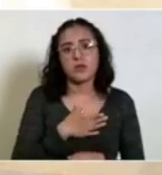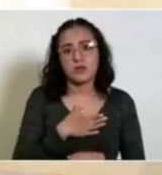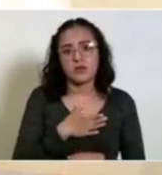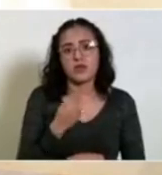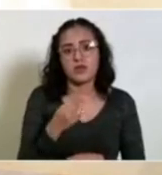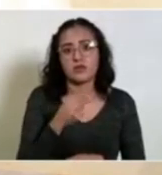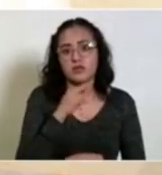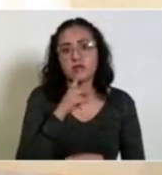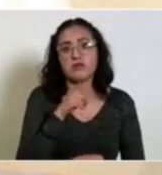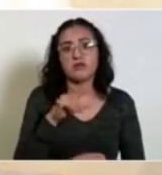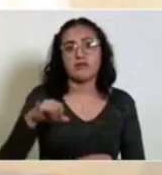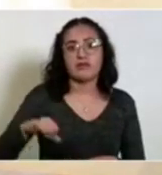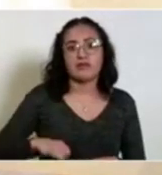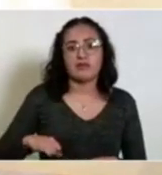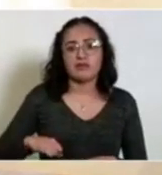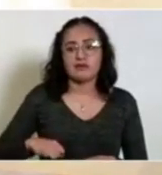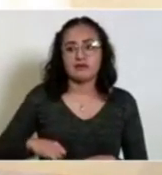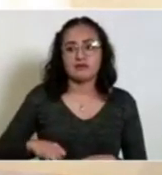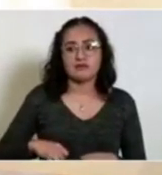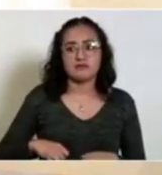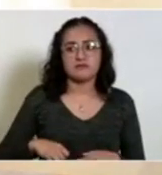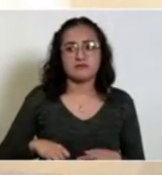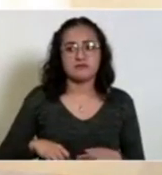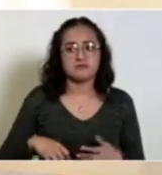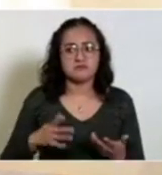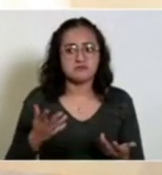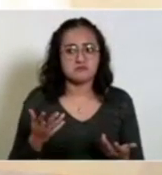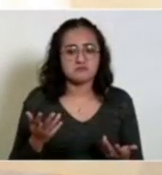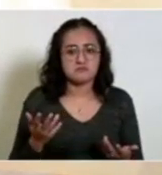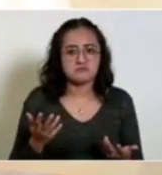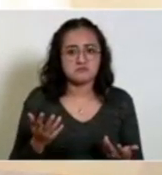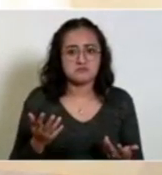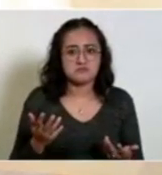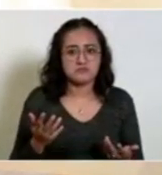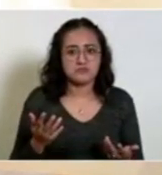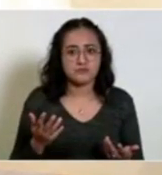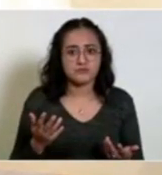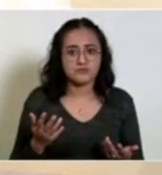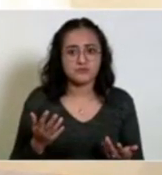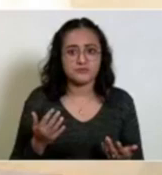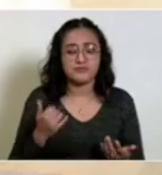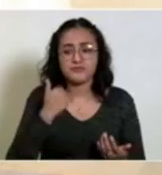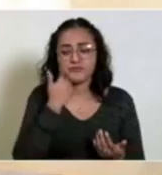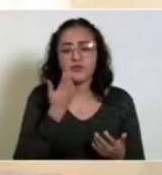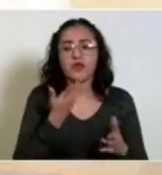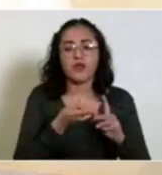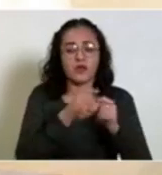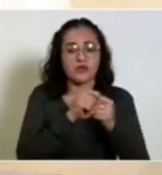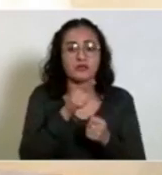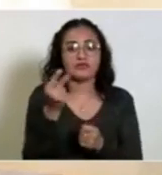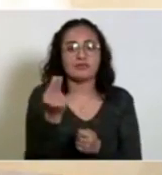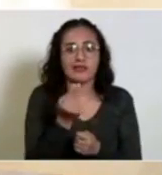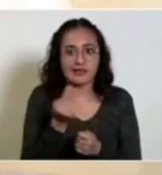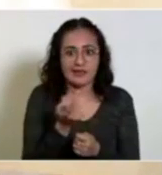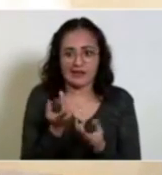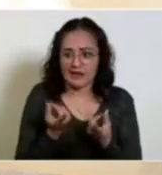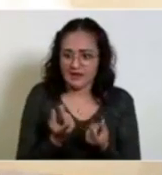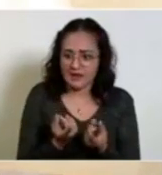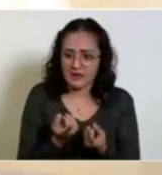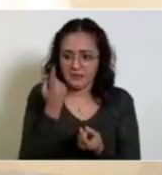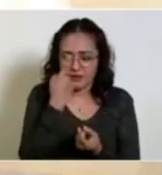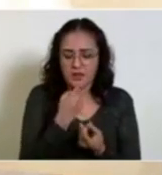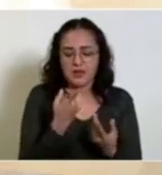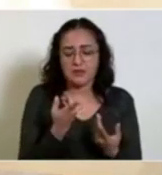porque ya es un interés pues de que se interpreta como un necesidad para